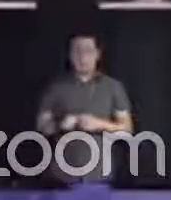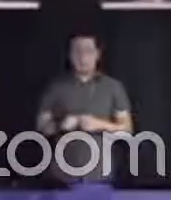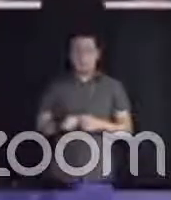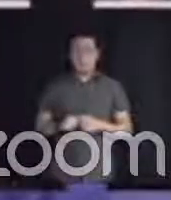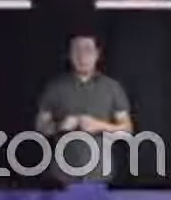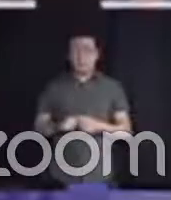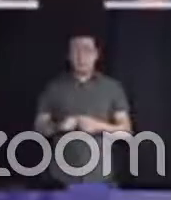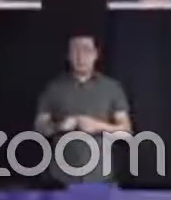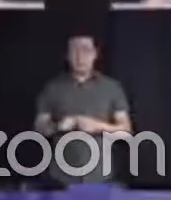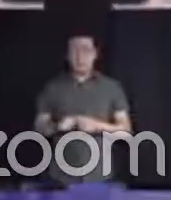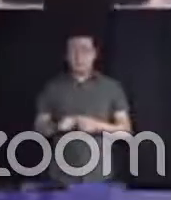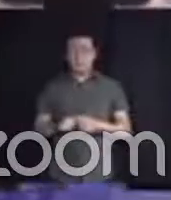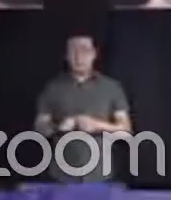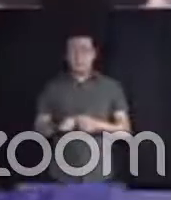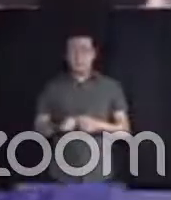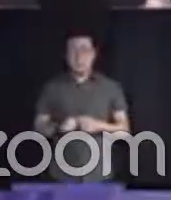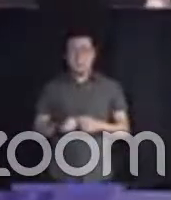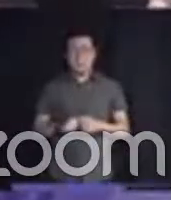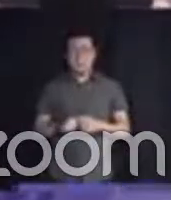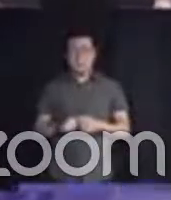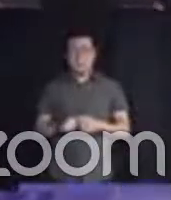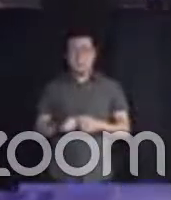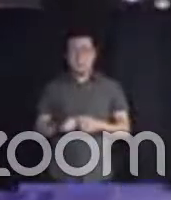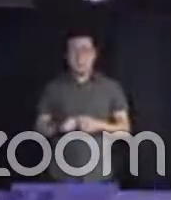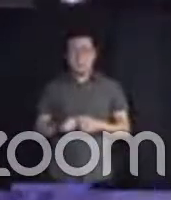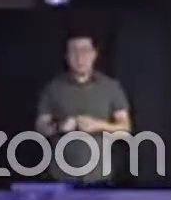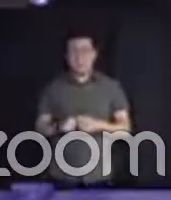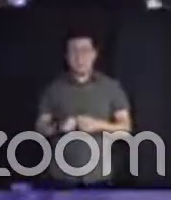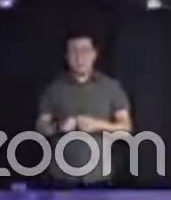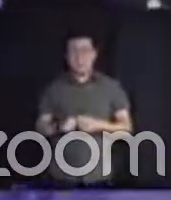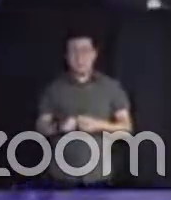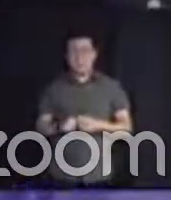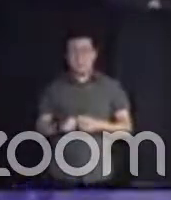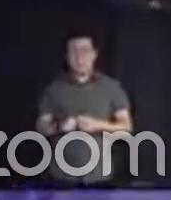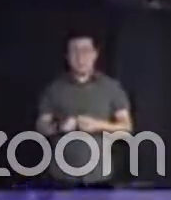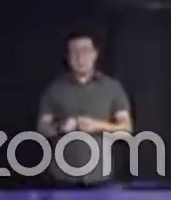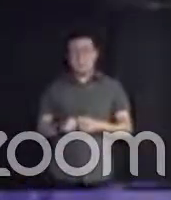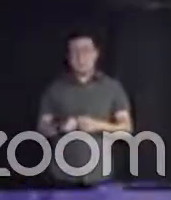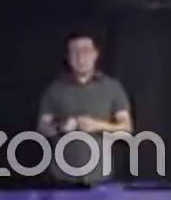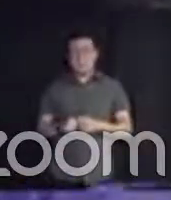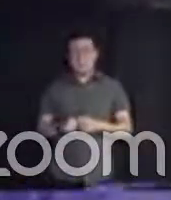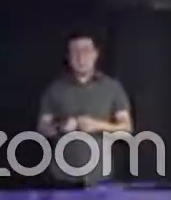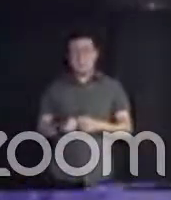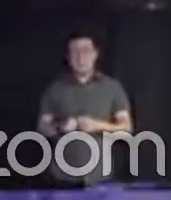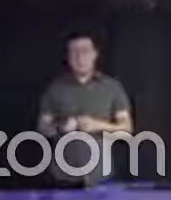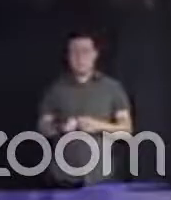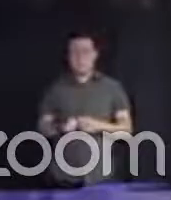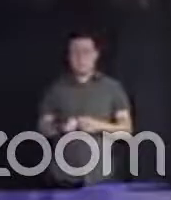Historia,